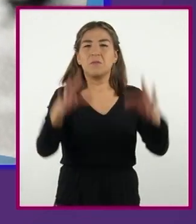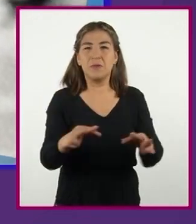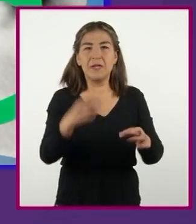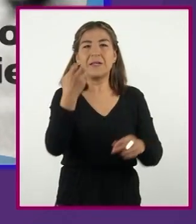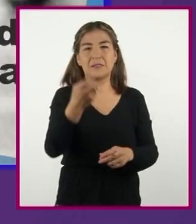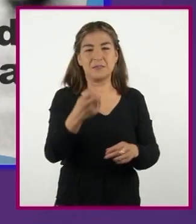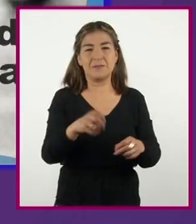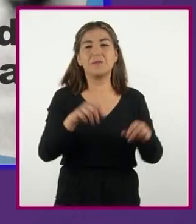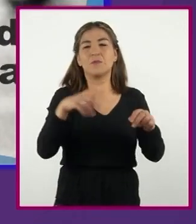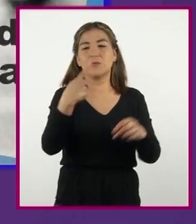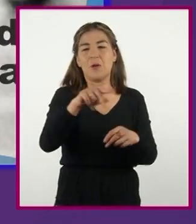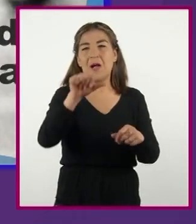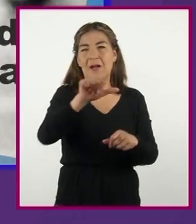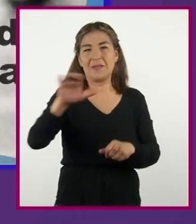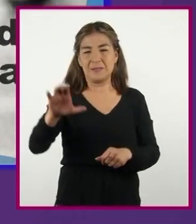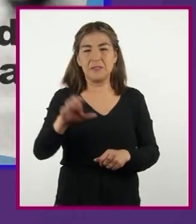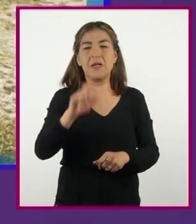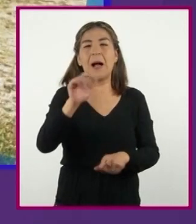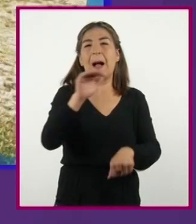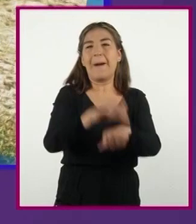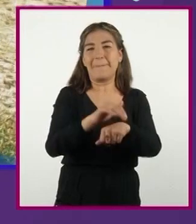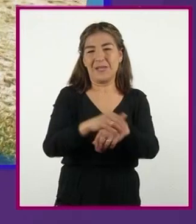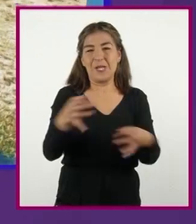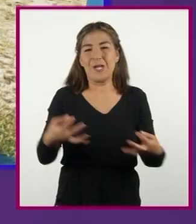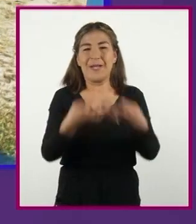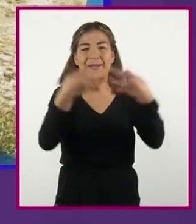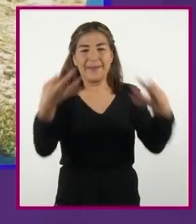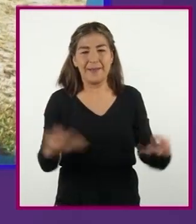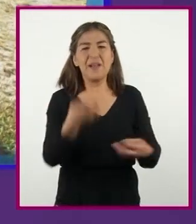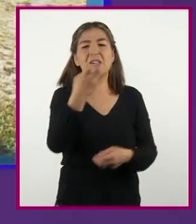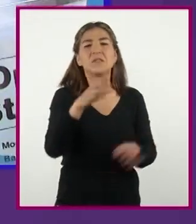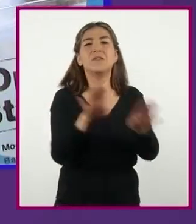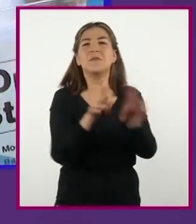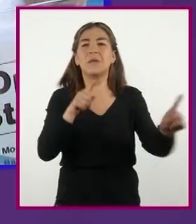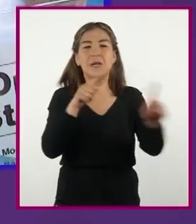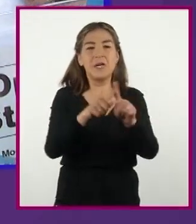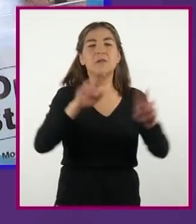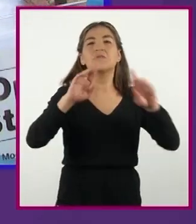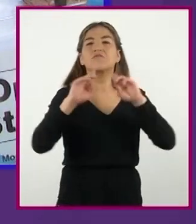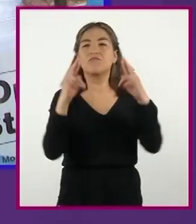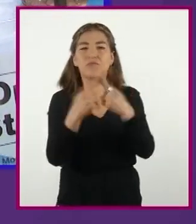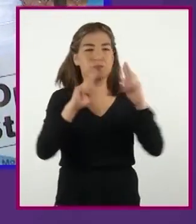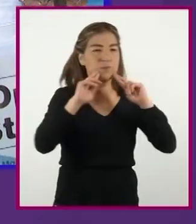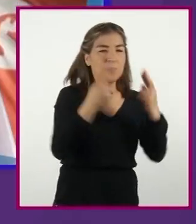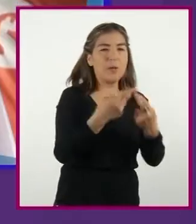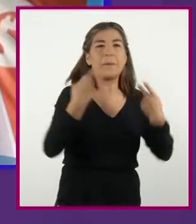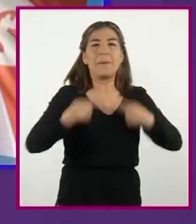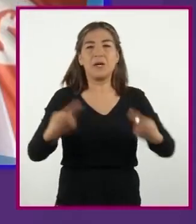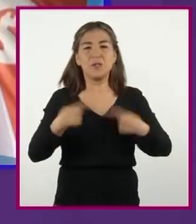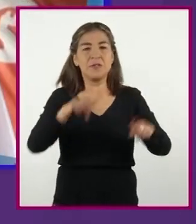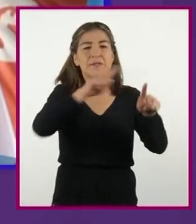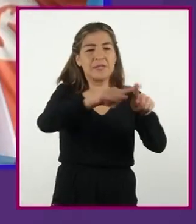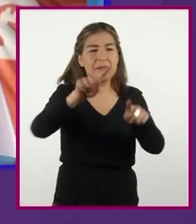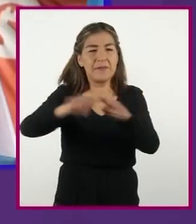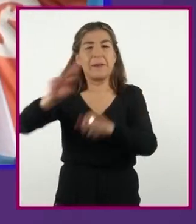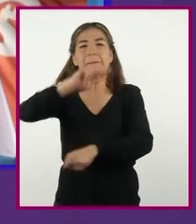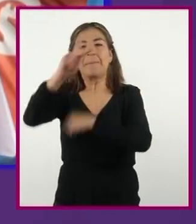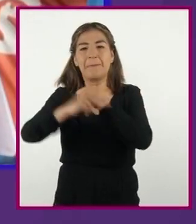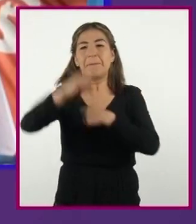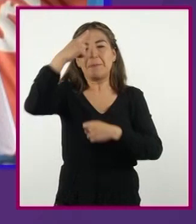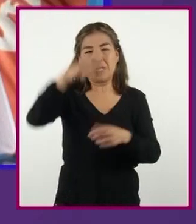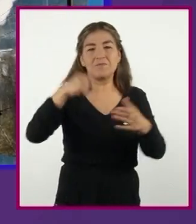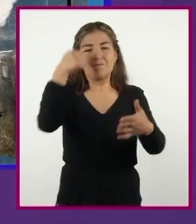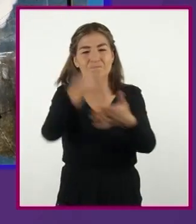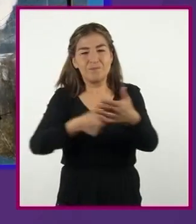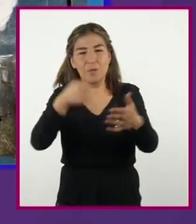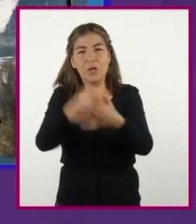no gubernamental Amigos de la Tierra, con el propósito de reunir a personas de diferentes países para impulsar campañas